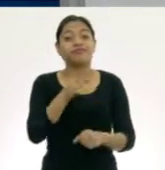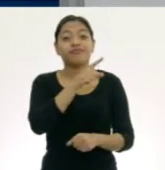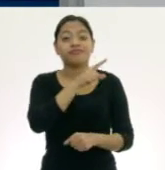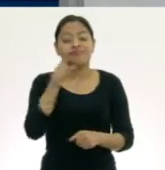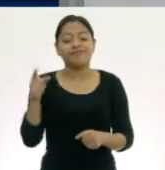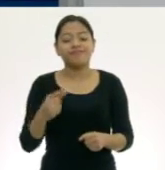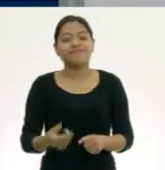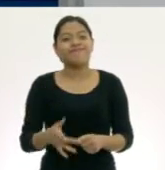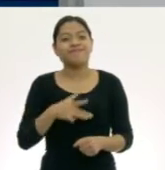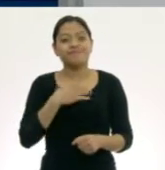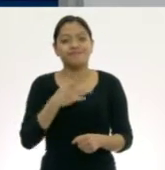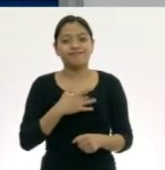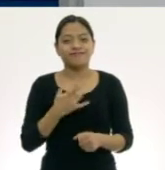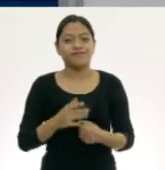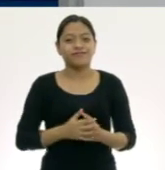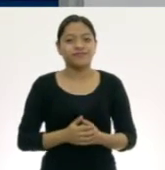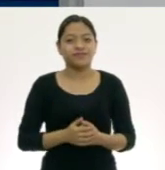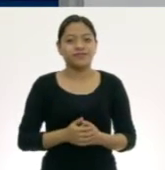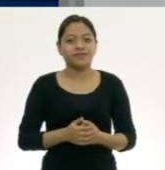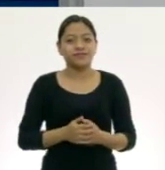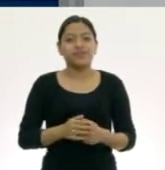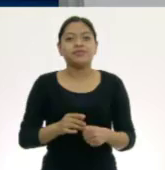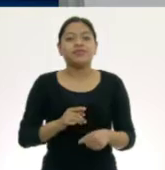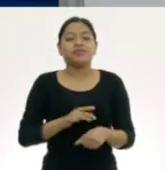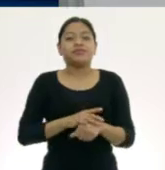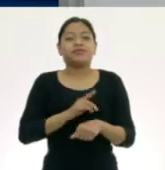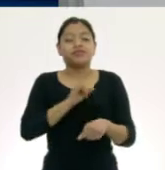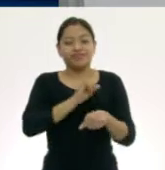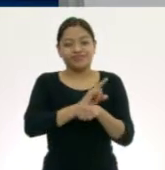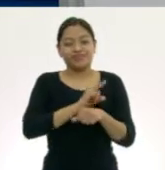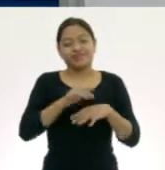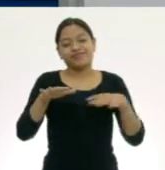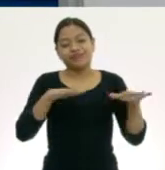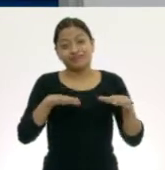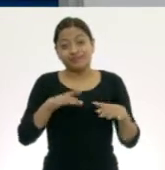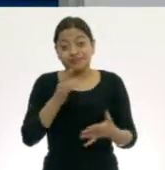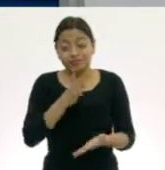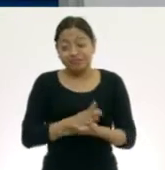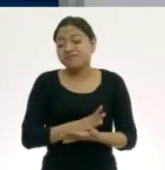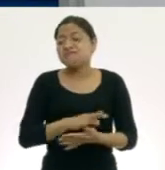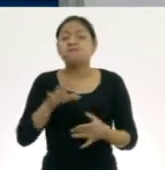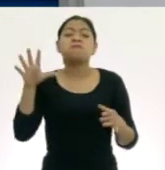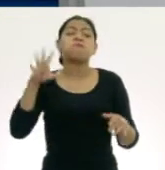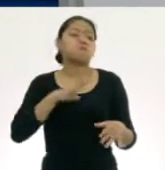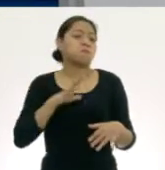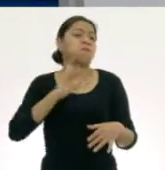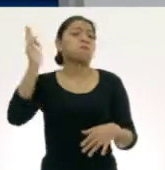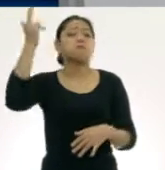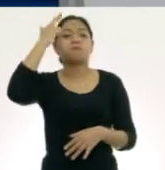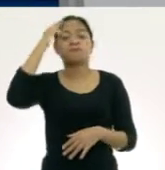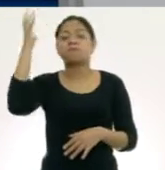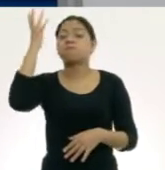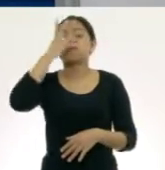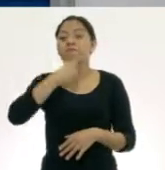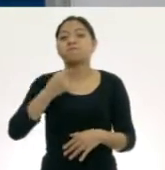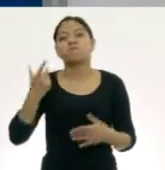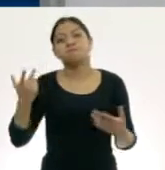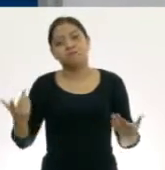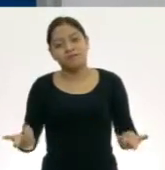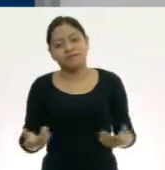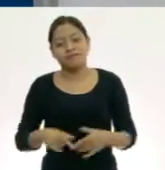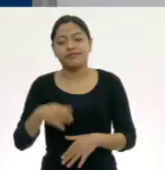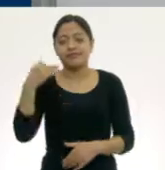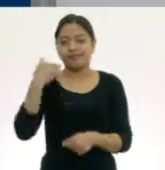marcado, pero también seguramente si buscas hay momentos bonitos, cosas alegres que recordar. Y bueno, vamos a